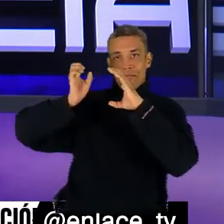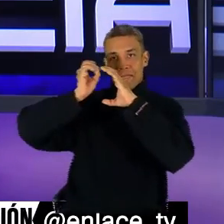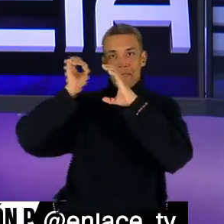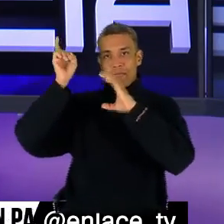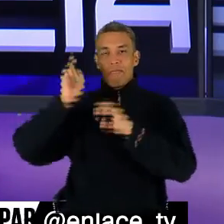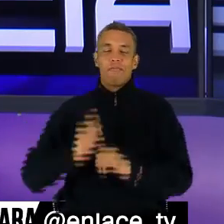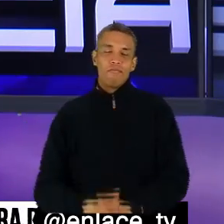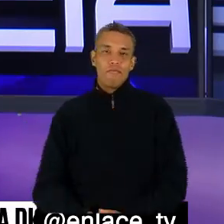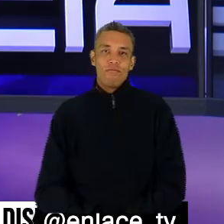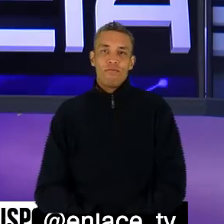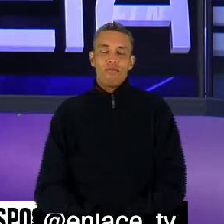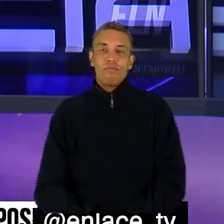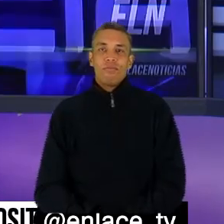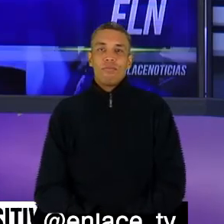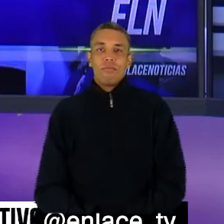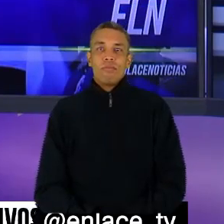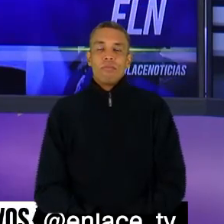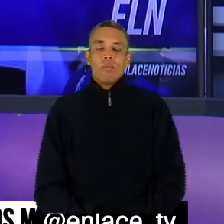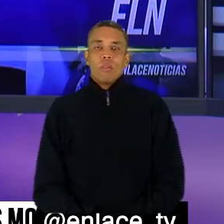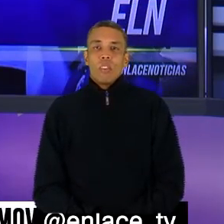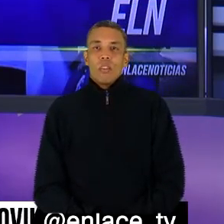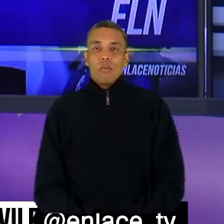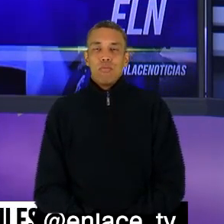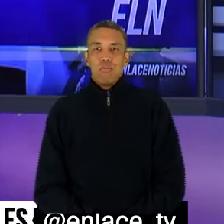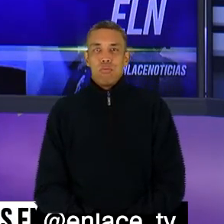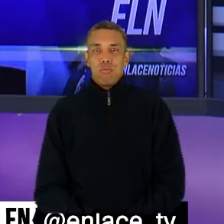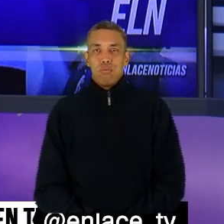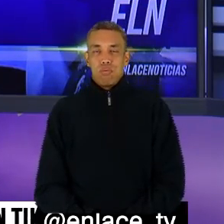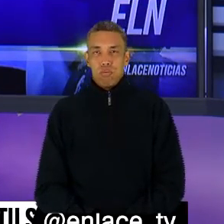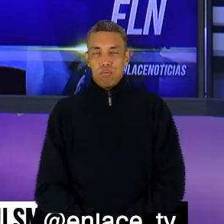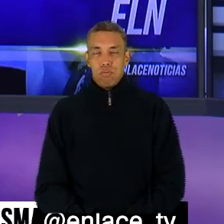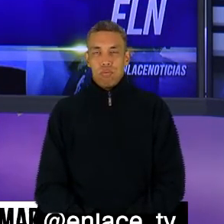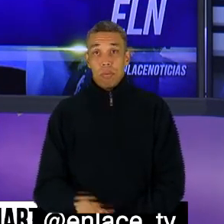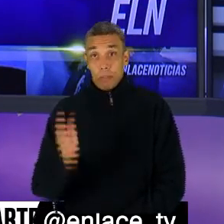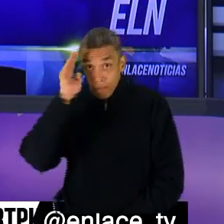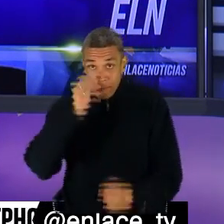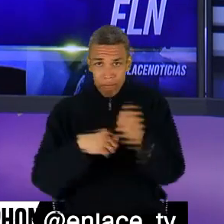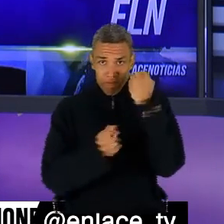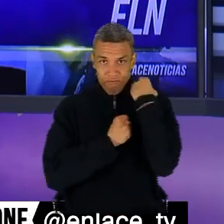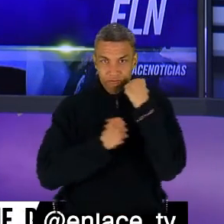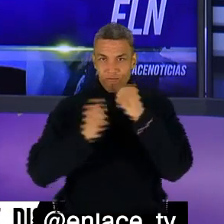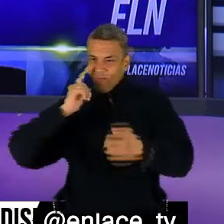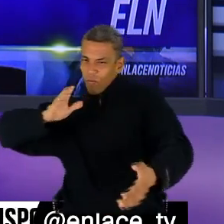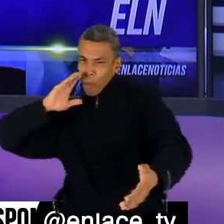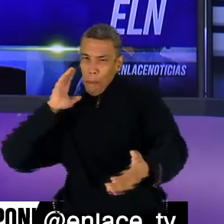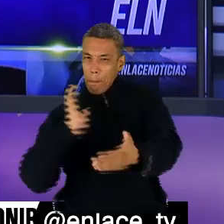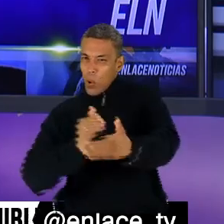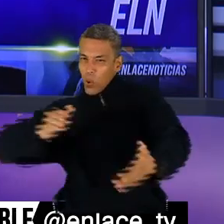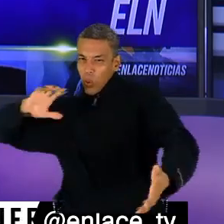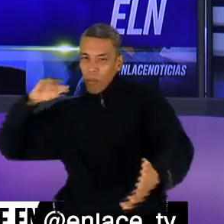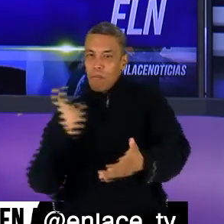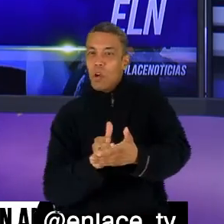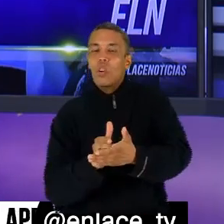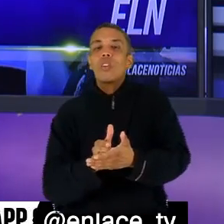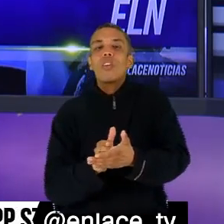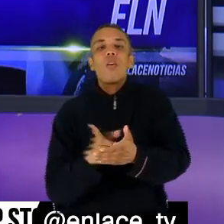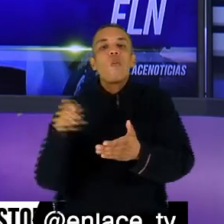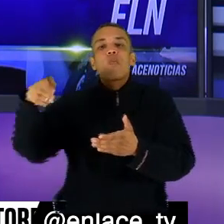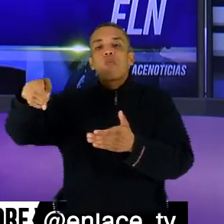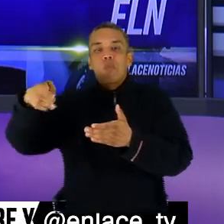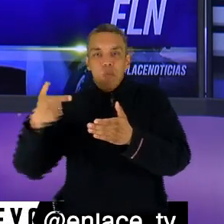Golpe a la estructura del Ejército de Liberación Nacional da la segunda división del Ejército en el sur de Bolívar. Capturados 3 integrantes de